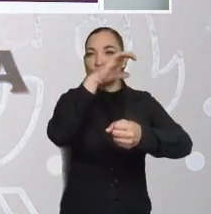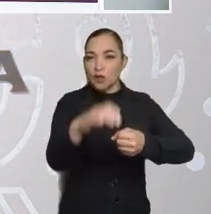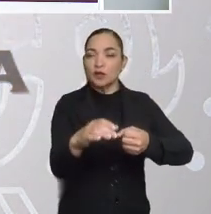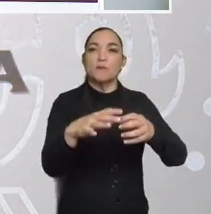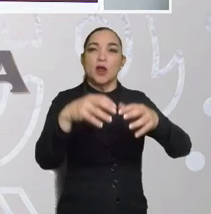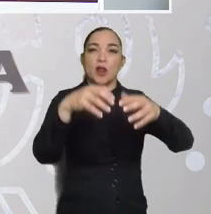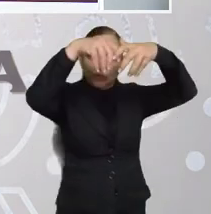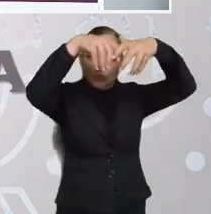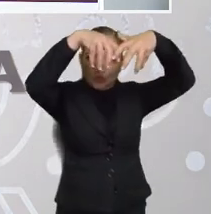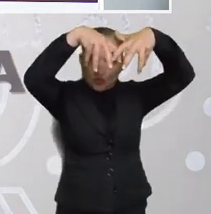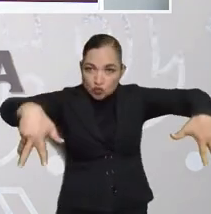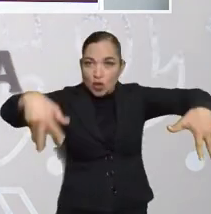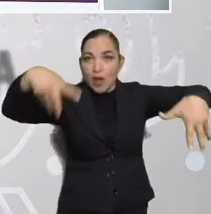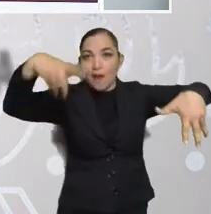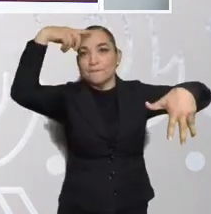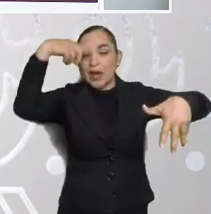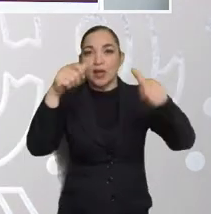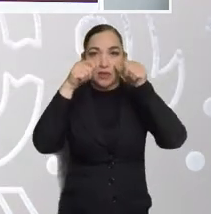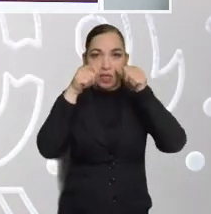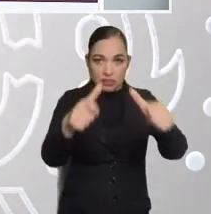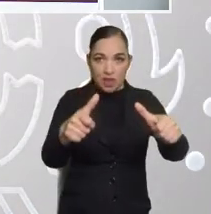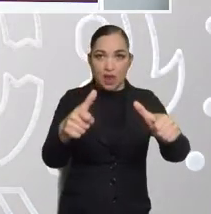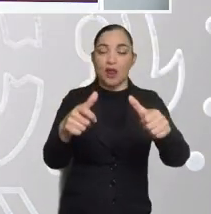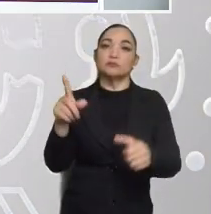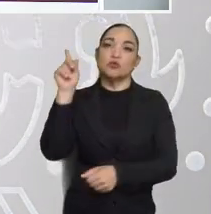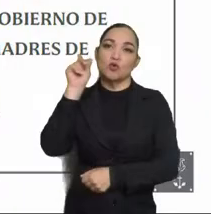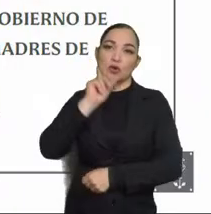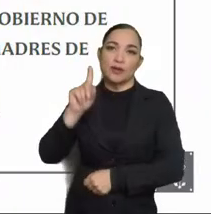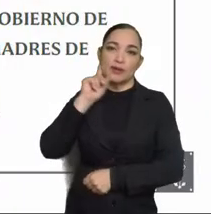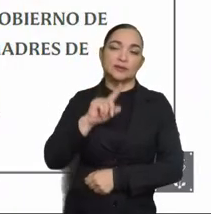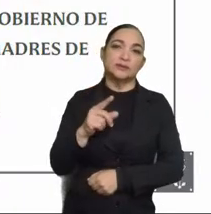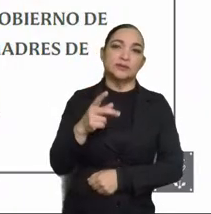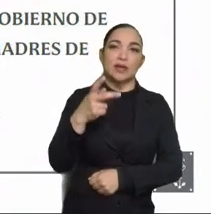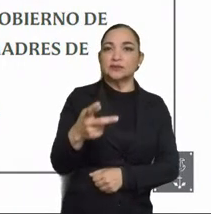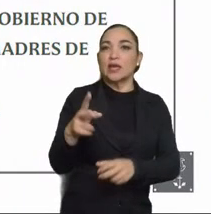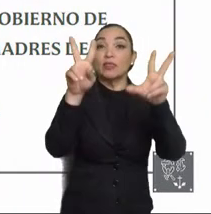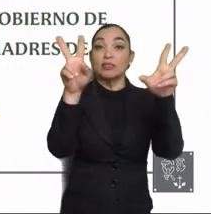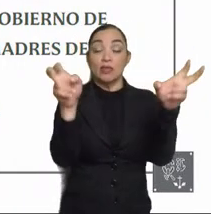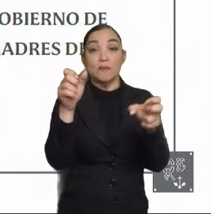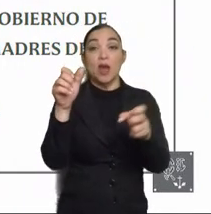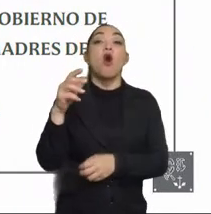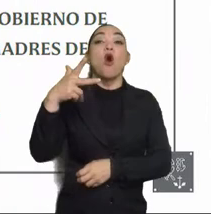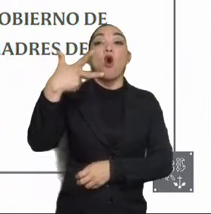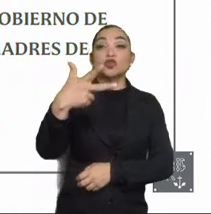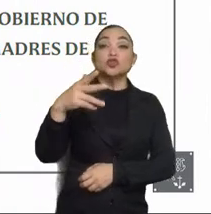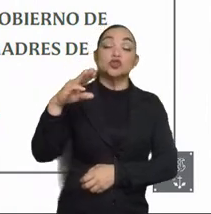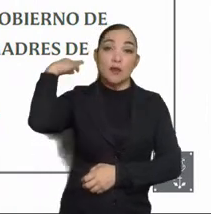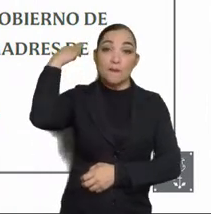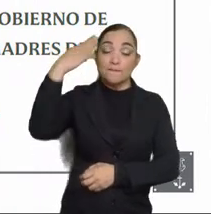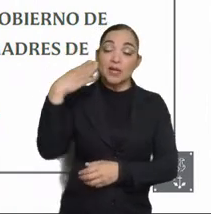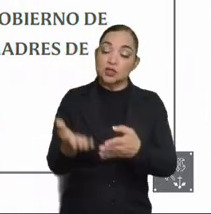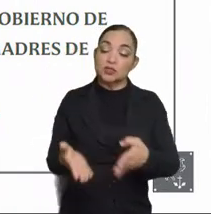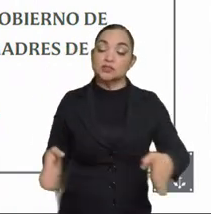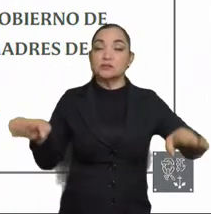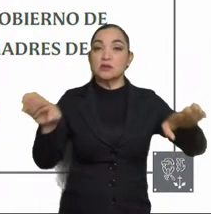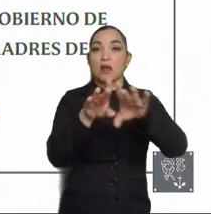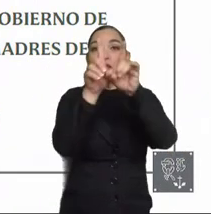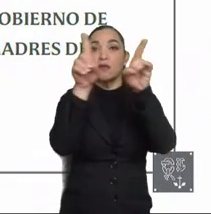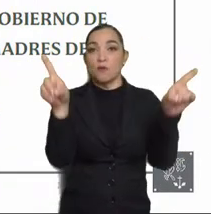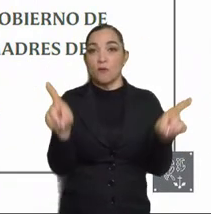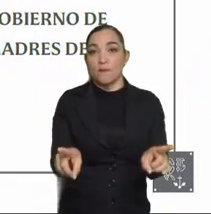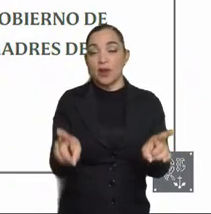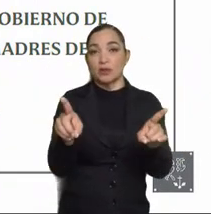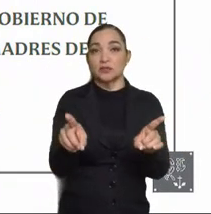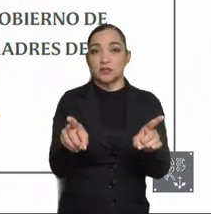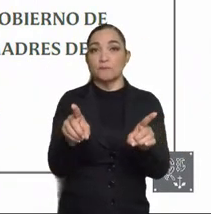las mujeres. Tuvimos en este marco de las actividades del 8 de marzo el cierre de un diplomado para primeros respondientes.